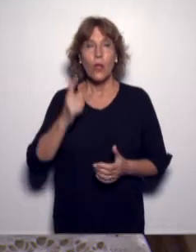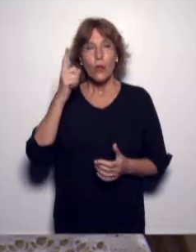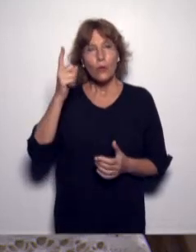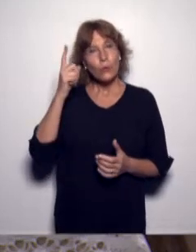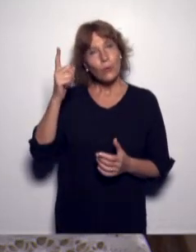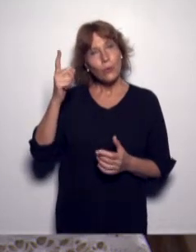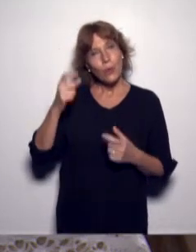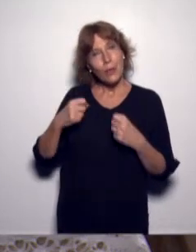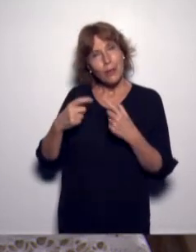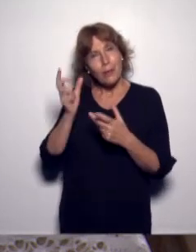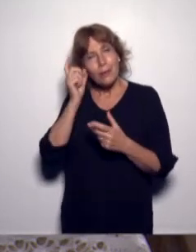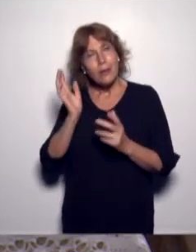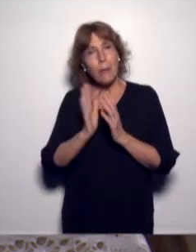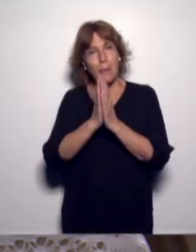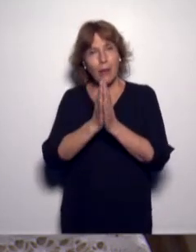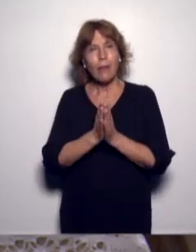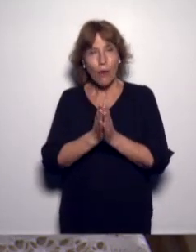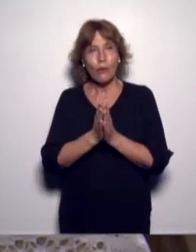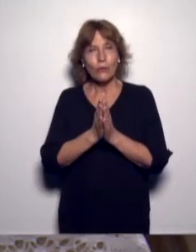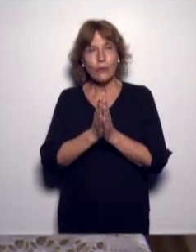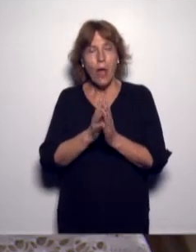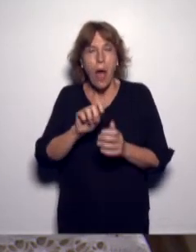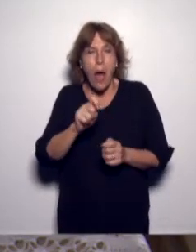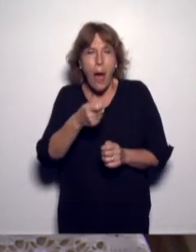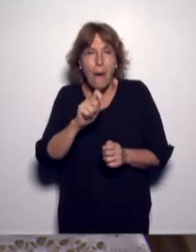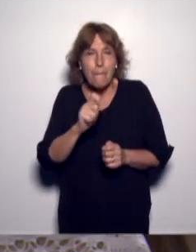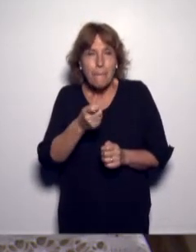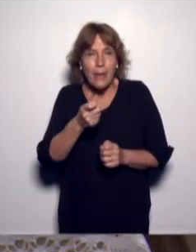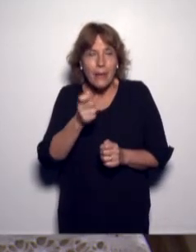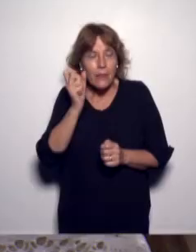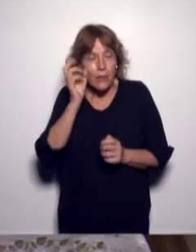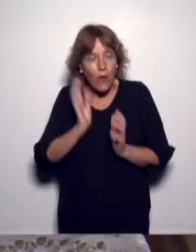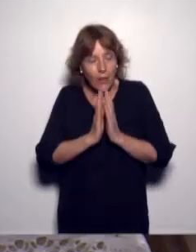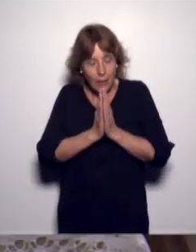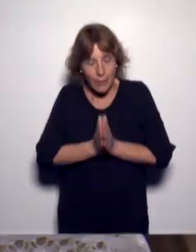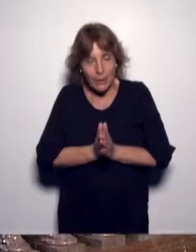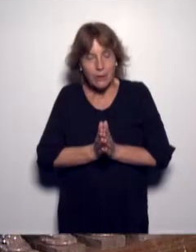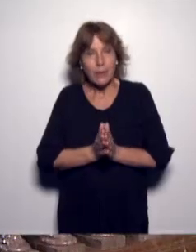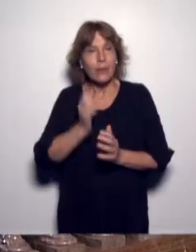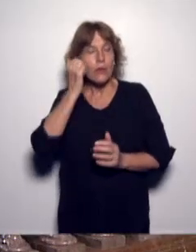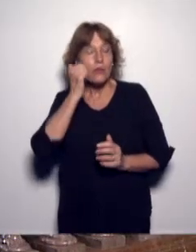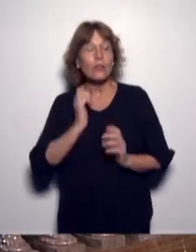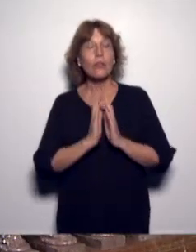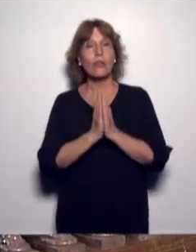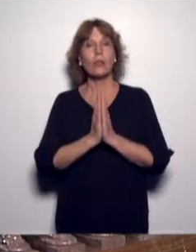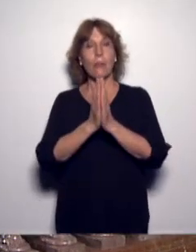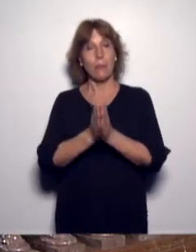Tú que ofreciste el perdón a Pedro arrepentido, Señor, ten piedad.